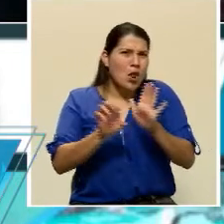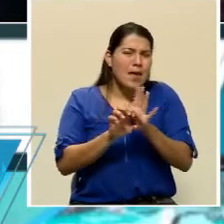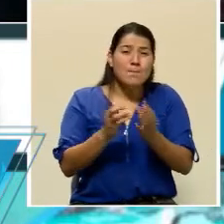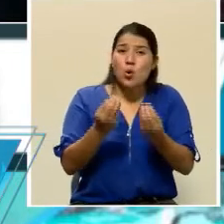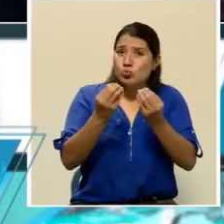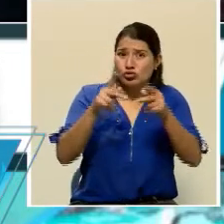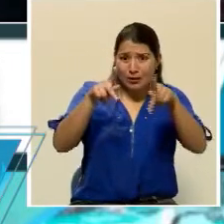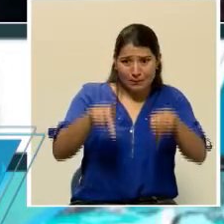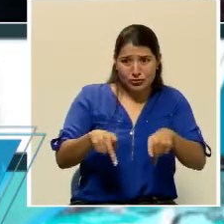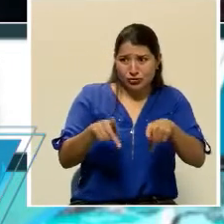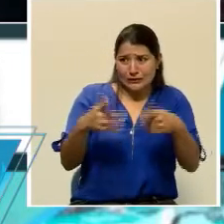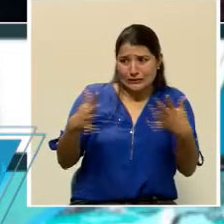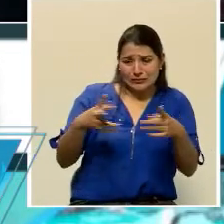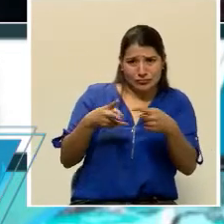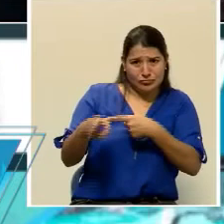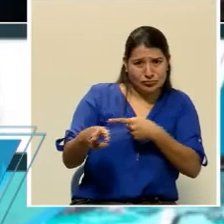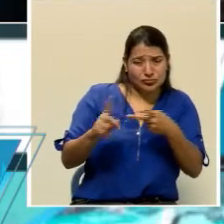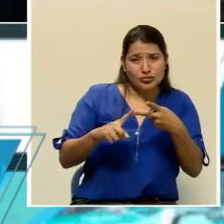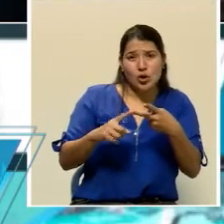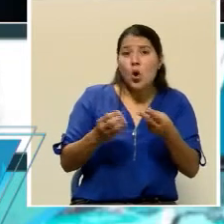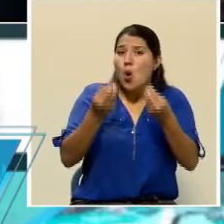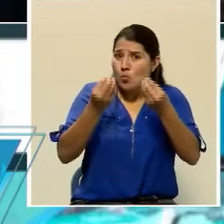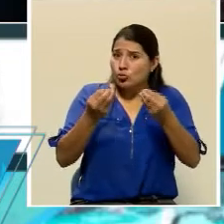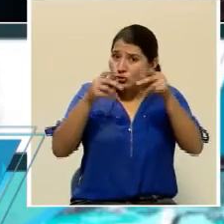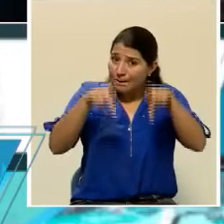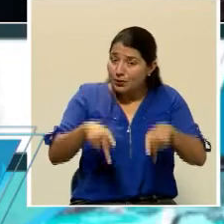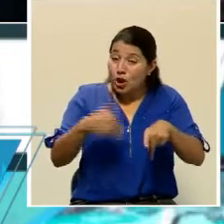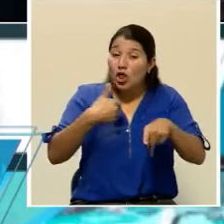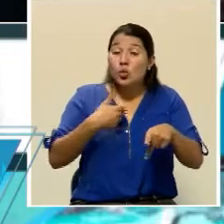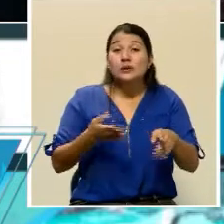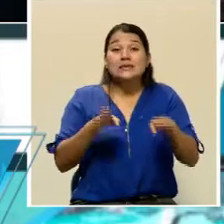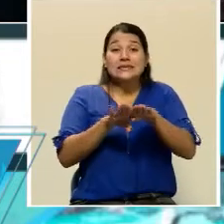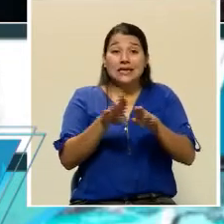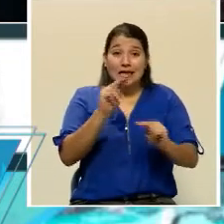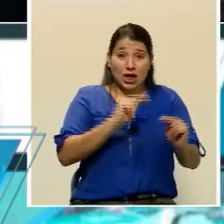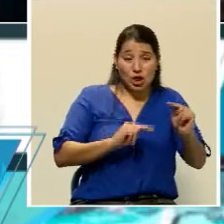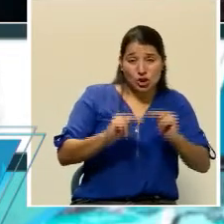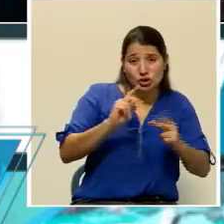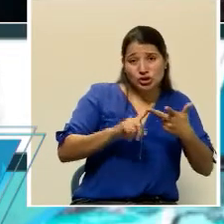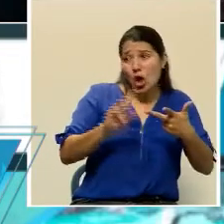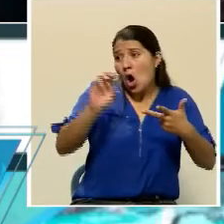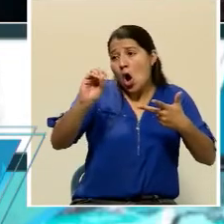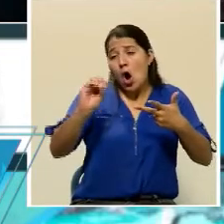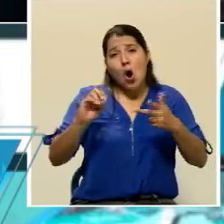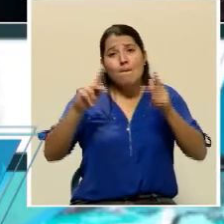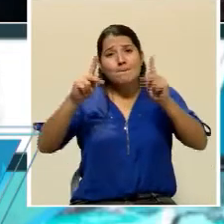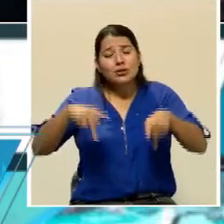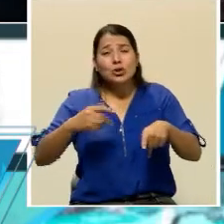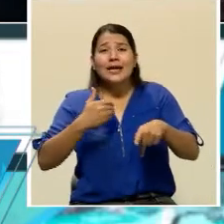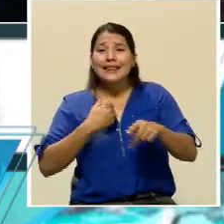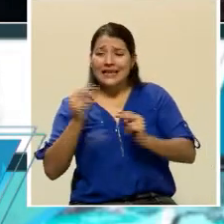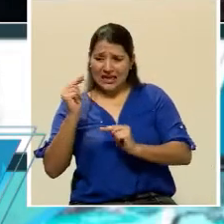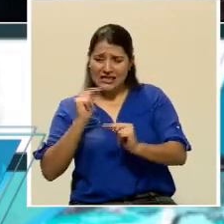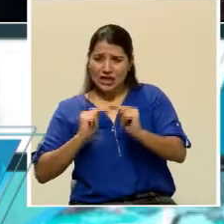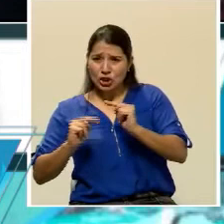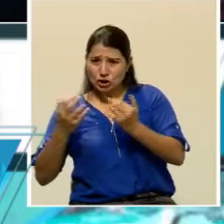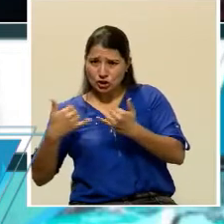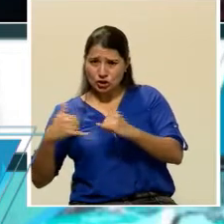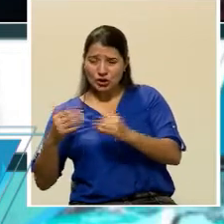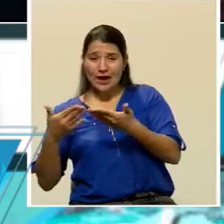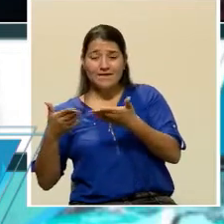un montón de personas que tuvieron que cerrar su negocio, o personas que tienen su negocio